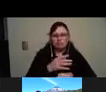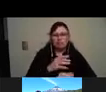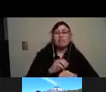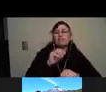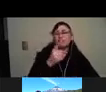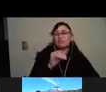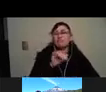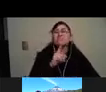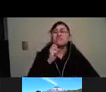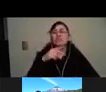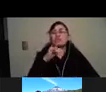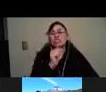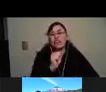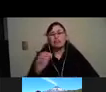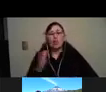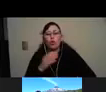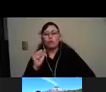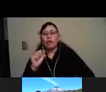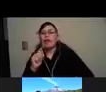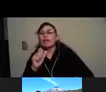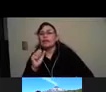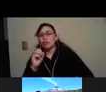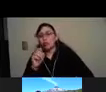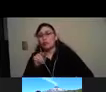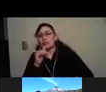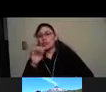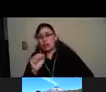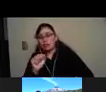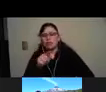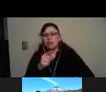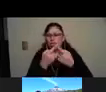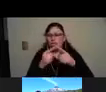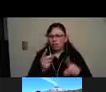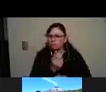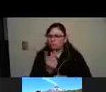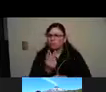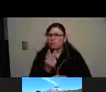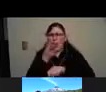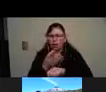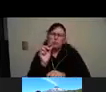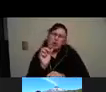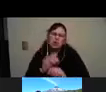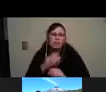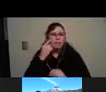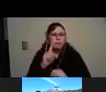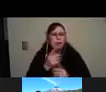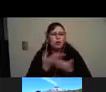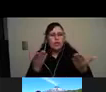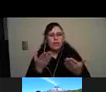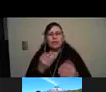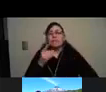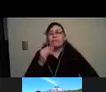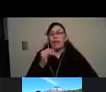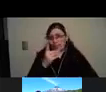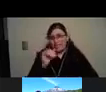tipo distónica o atetósica, ¿ya? Que hay alguna diferencia entre ellos, pero en general quédense con la disquinética,